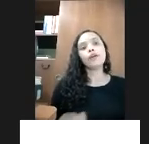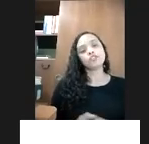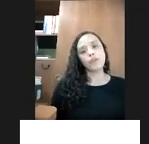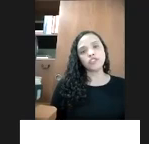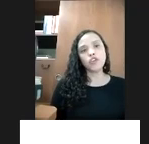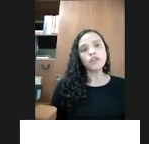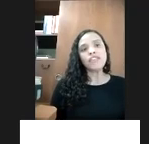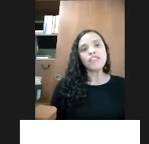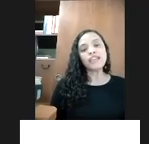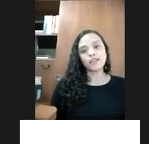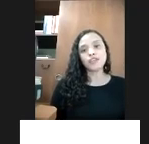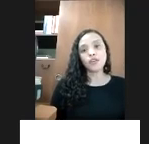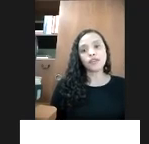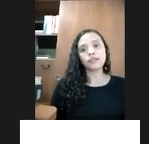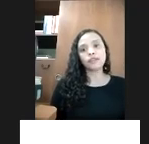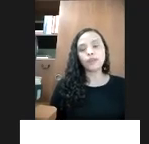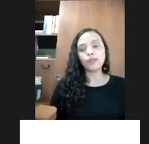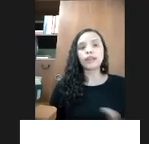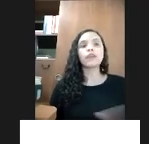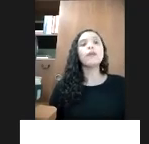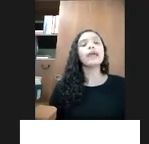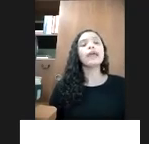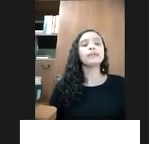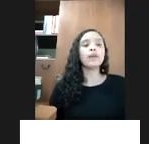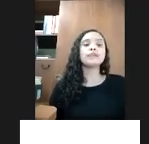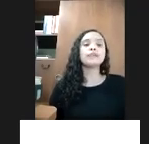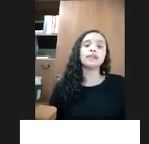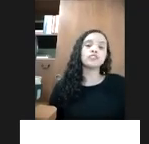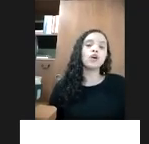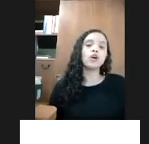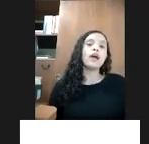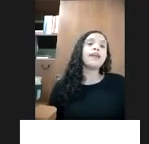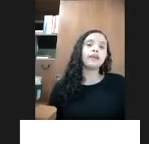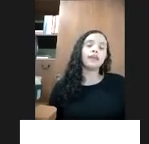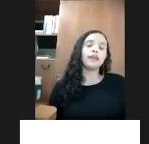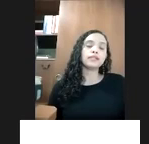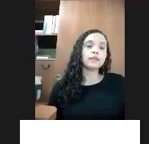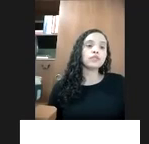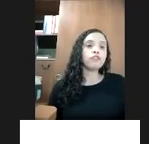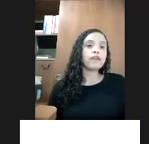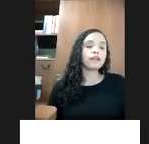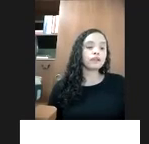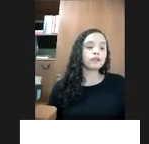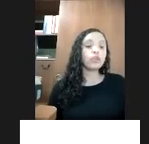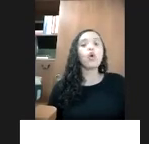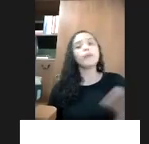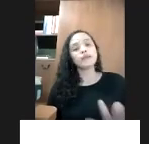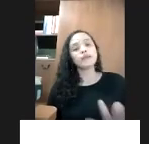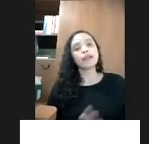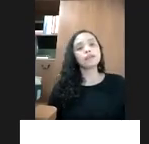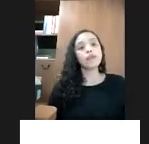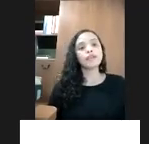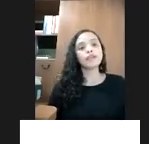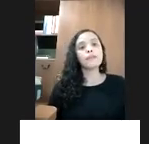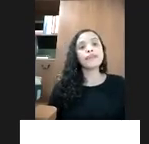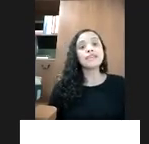la suspensión del servicio de DirecTV. Recordemos que esta encuesta se realizó antes de que el servicio fuera restituido o comenzara a